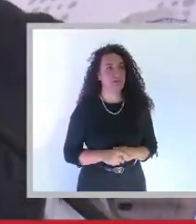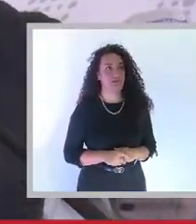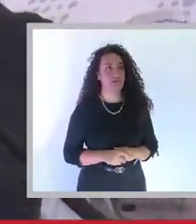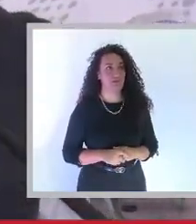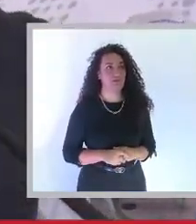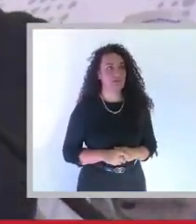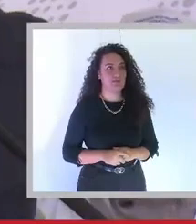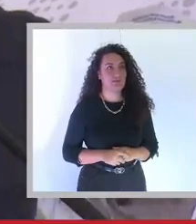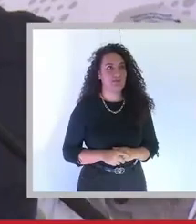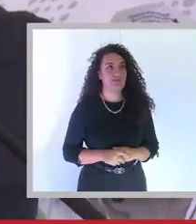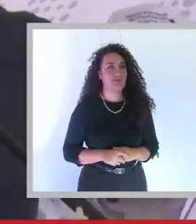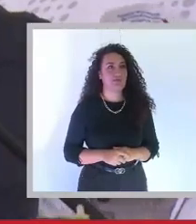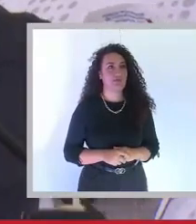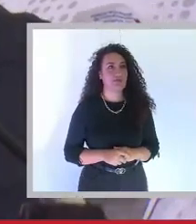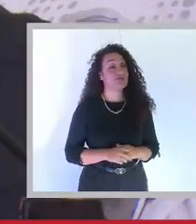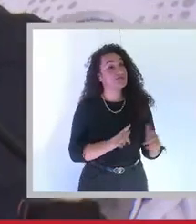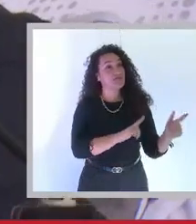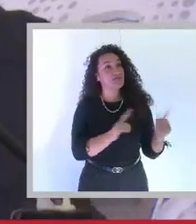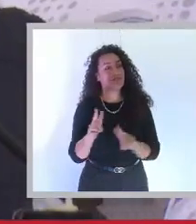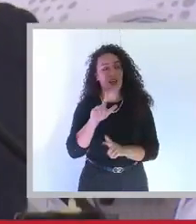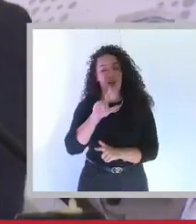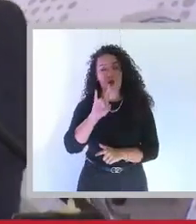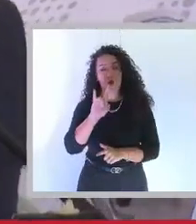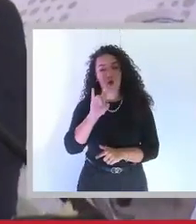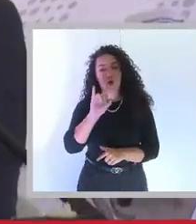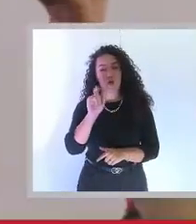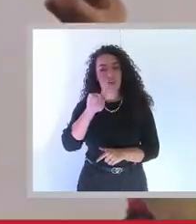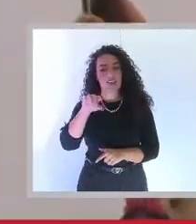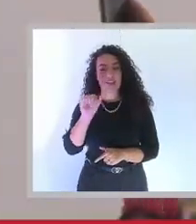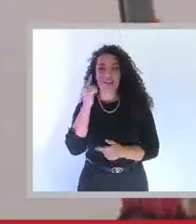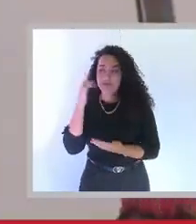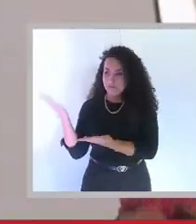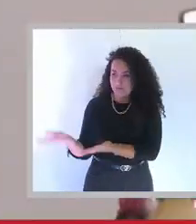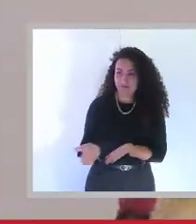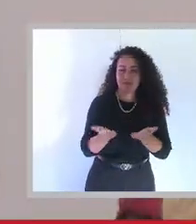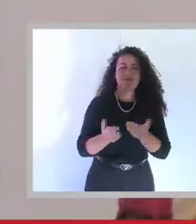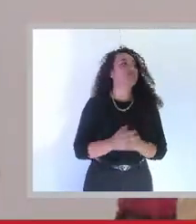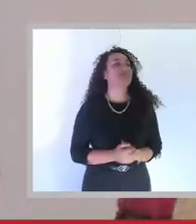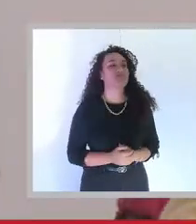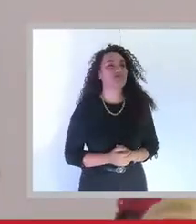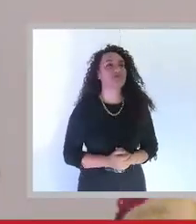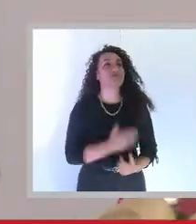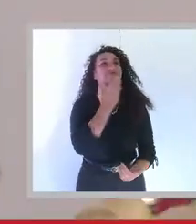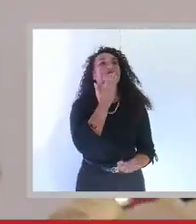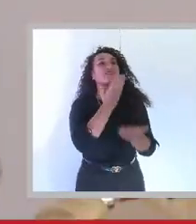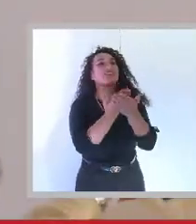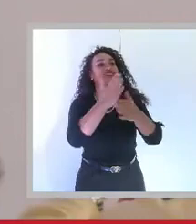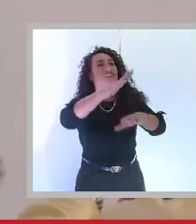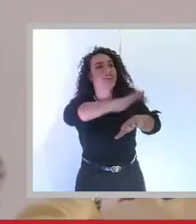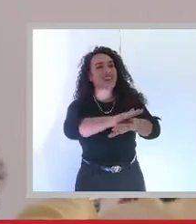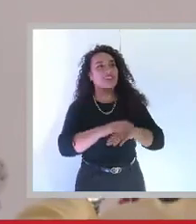Entonces, Luisa, adelante. Hola. Buenas tardes.